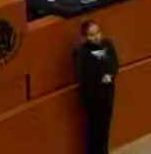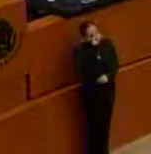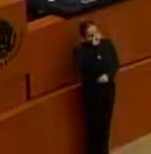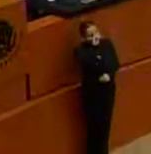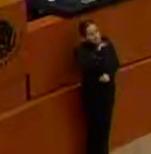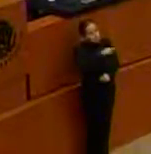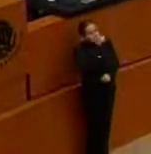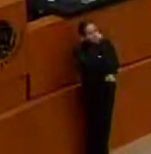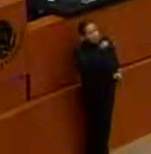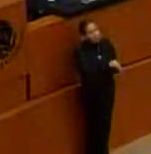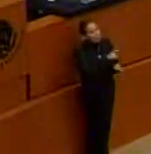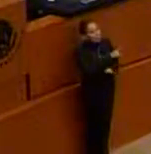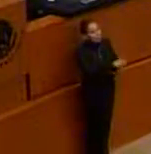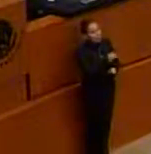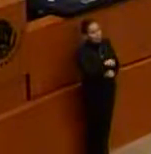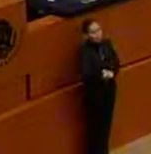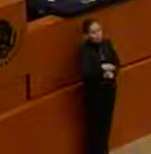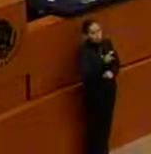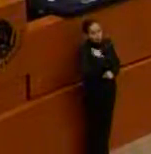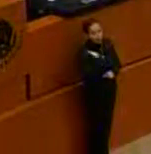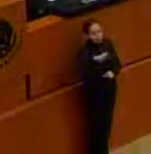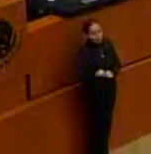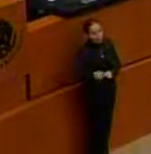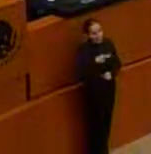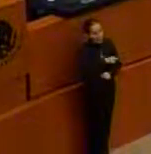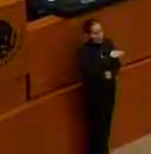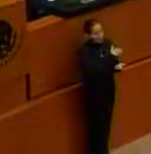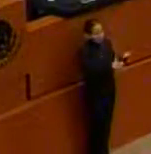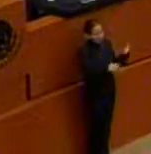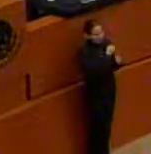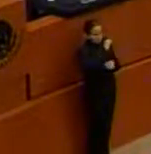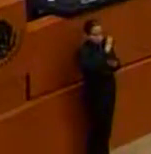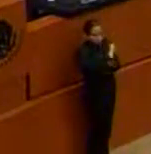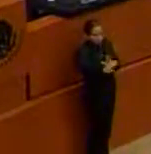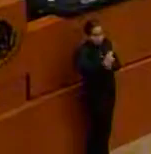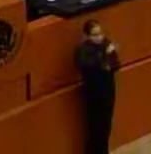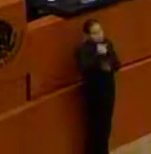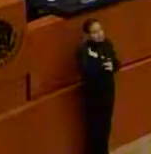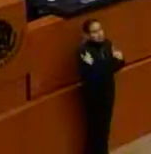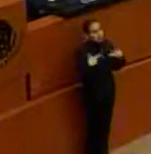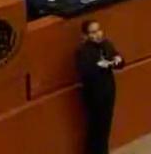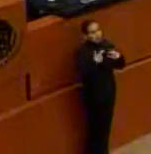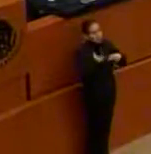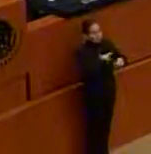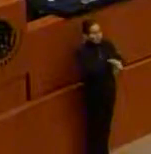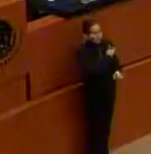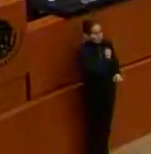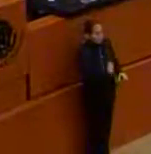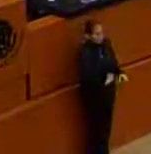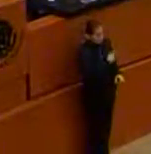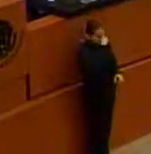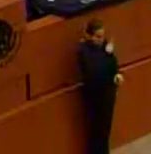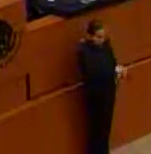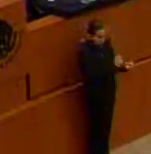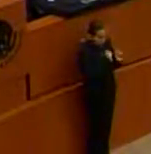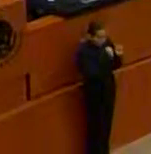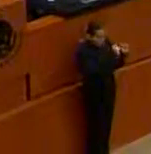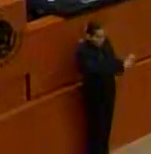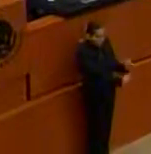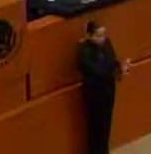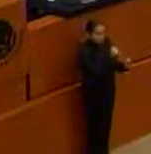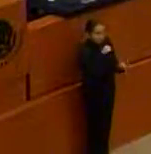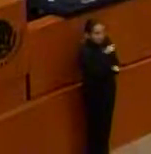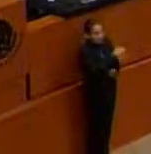y asesor de la Subsecretaría de Naciones Unidas en África y Medio Oriente, representante personal del Presidente de la República